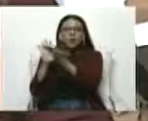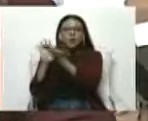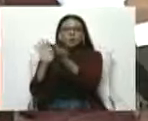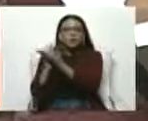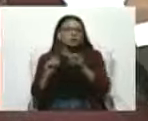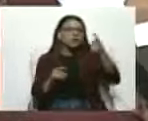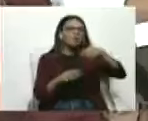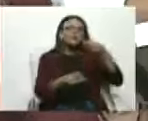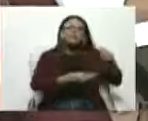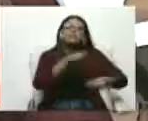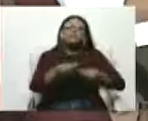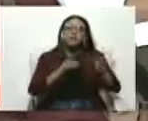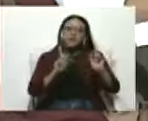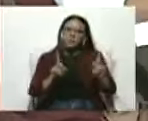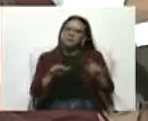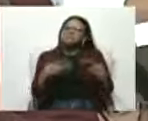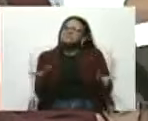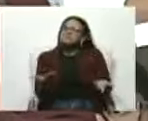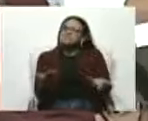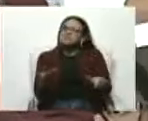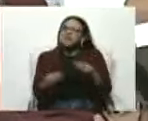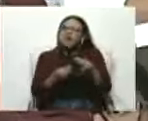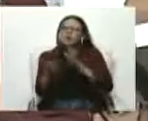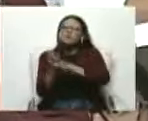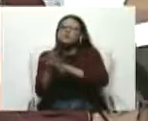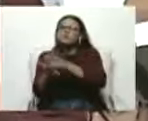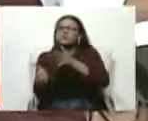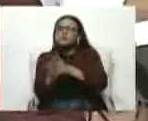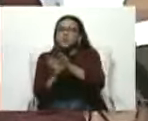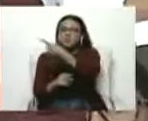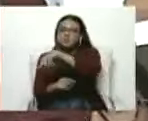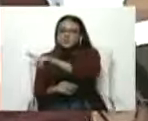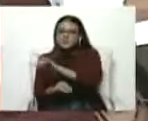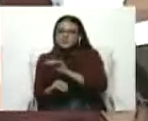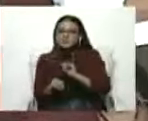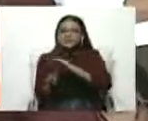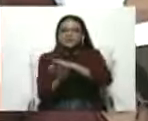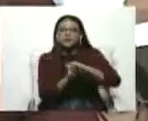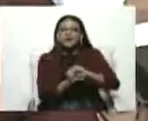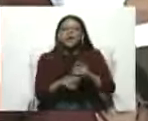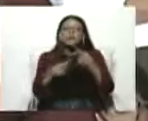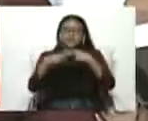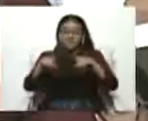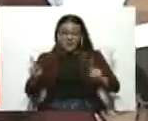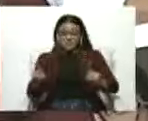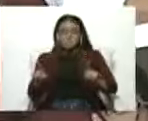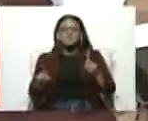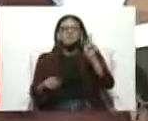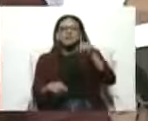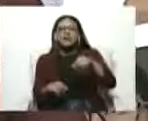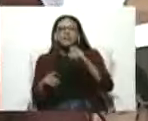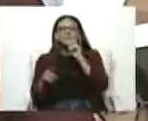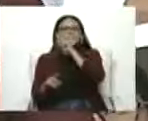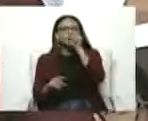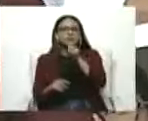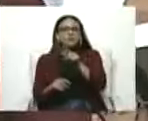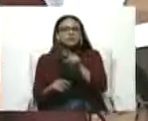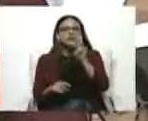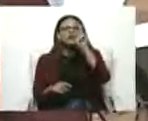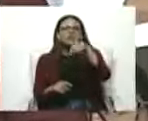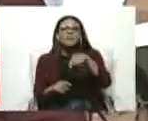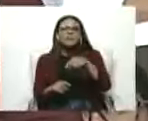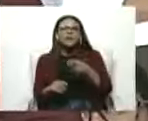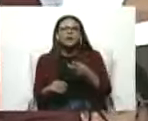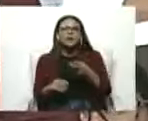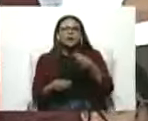Otra, ¿cómo están contribuyendo, o sea, la fuerza, esta militancia, a mantener la paz, además de las tareas electorales? Y una